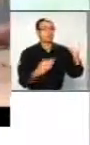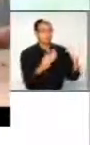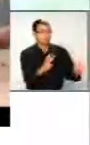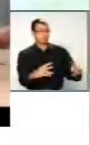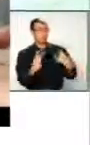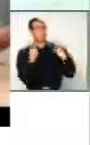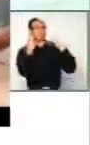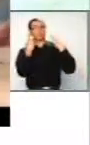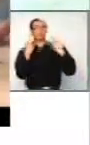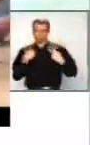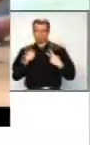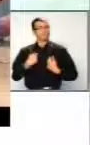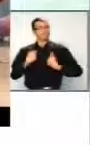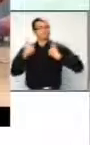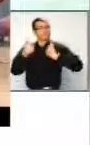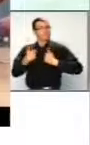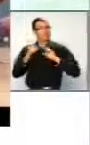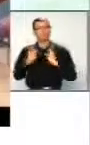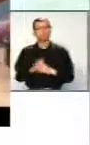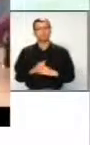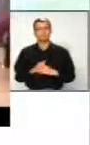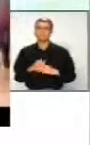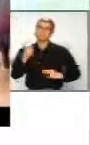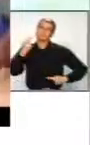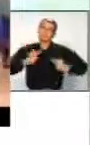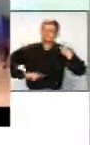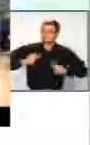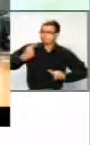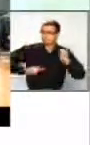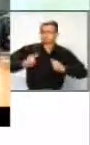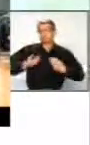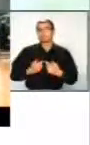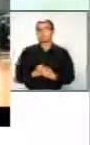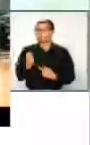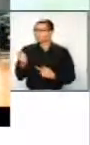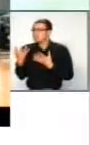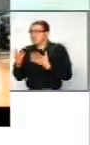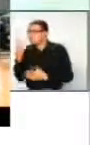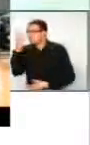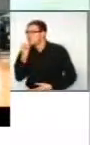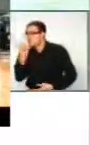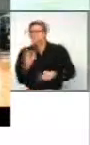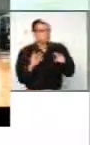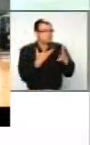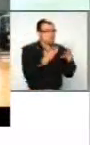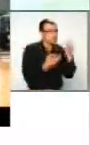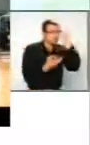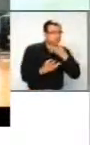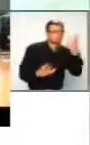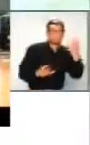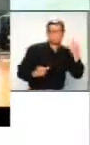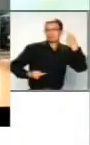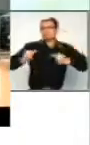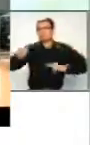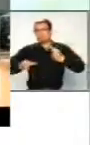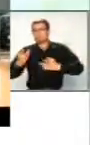competitividad muy marcado en el género femenino, ¿sí? Que no sucede tan así en el género